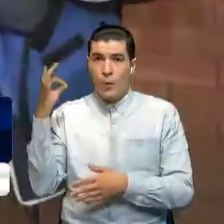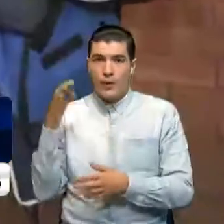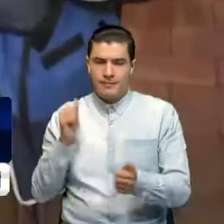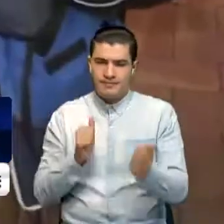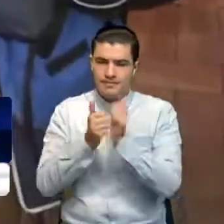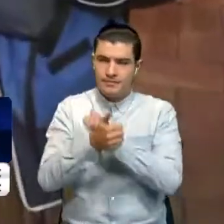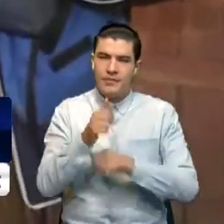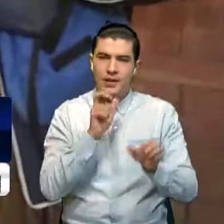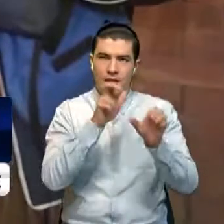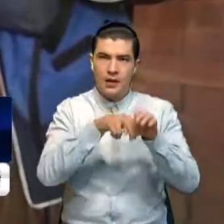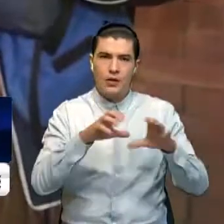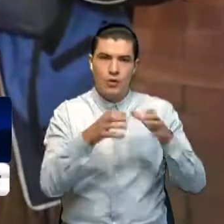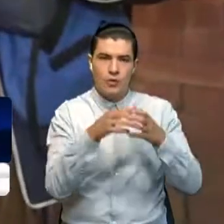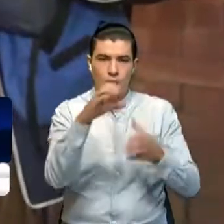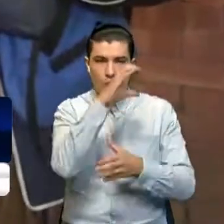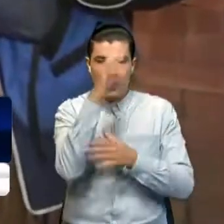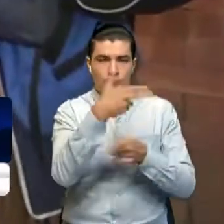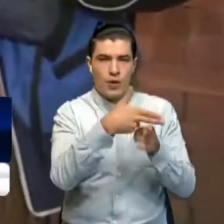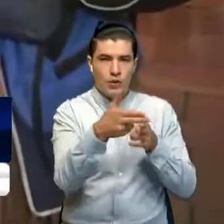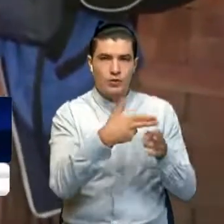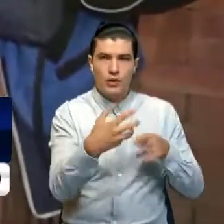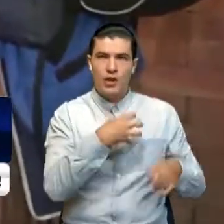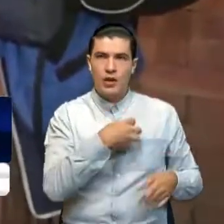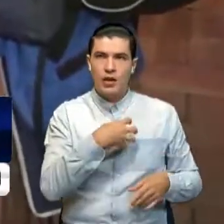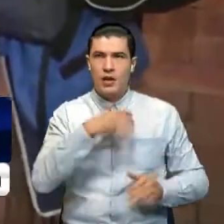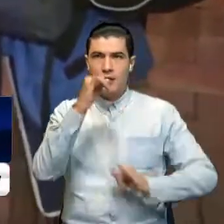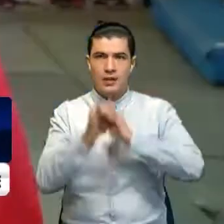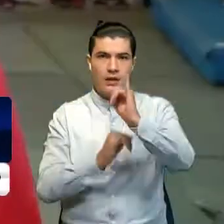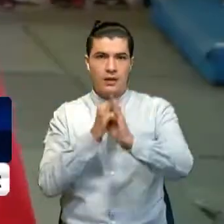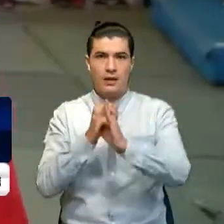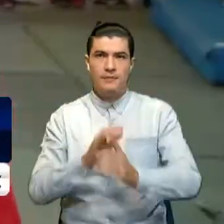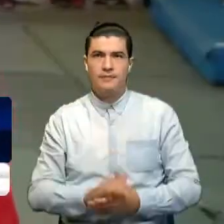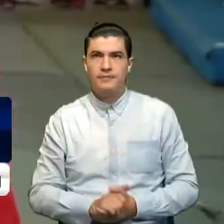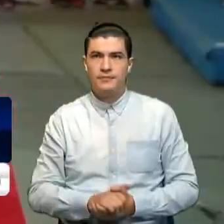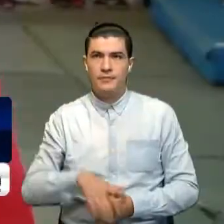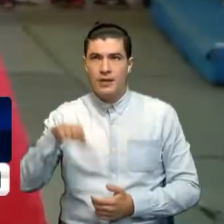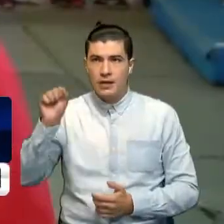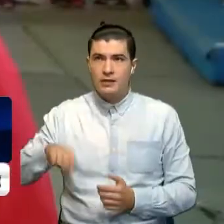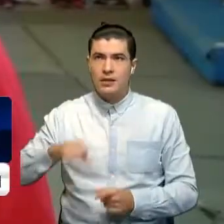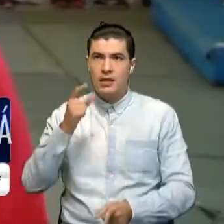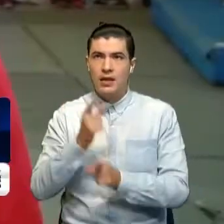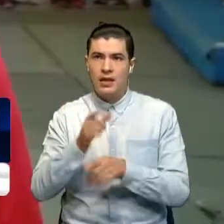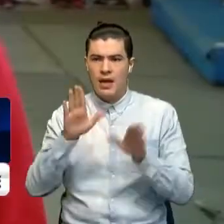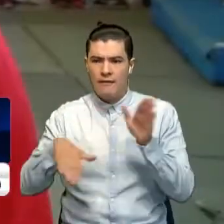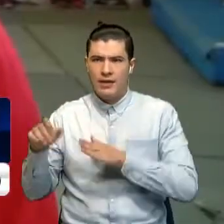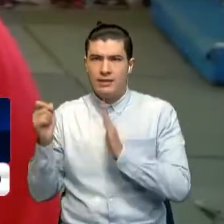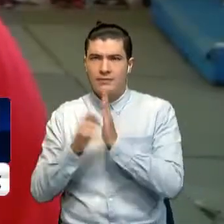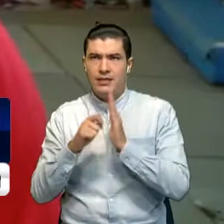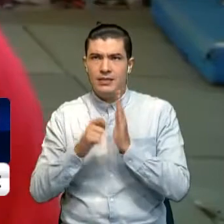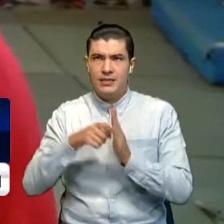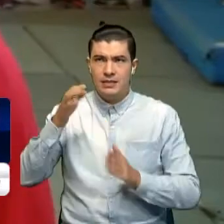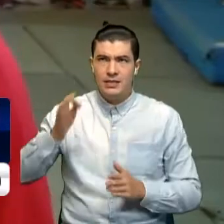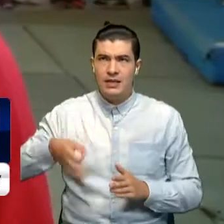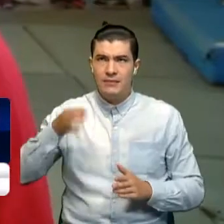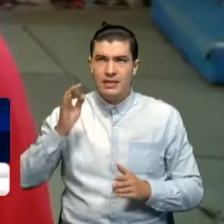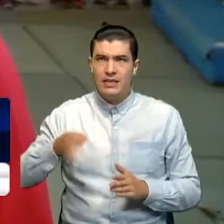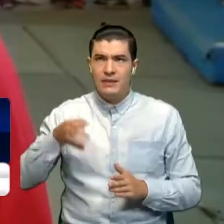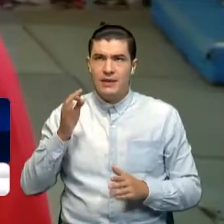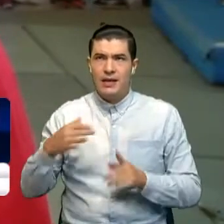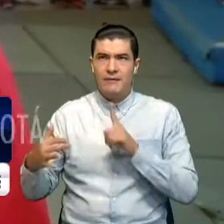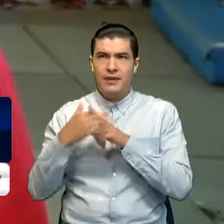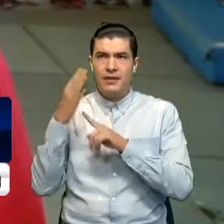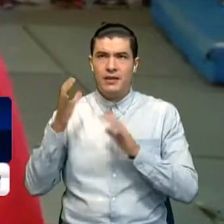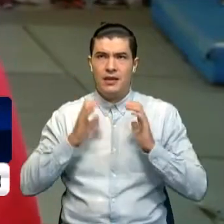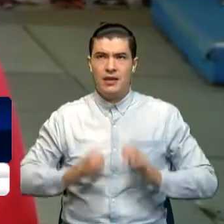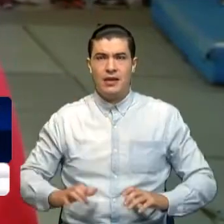en la selección Colombia para las próximas competencias internacionales. La mayoría de veces uno siempre está lesionado y pues